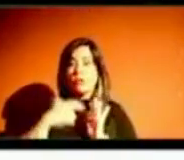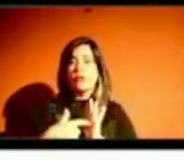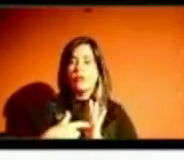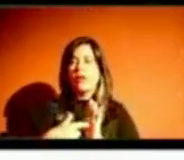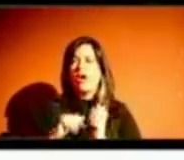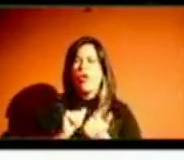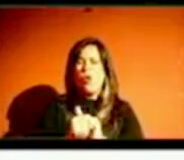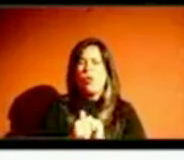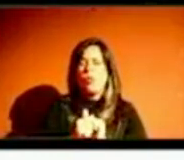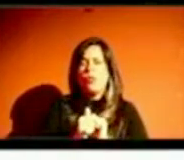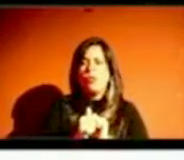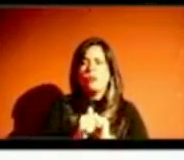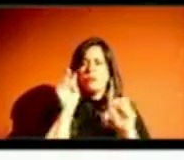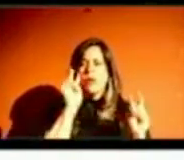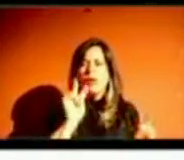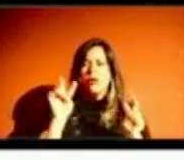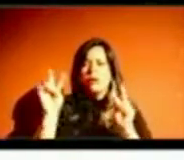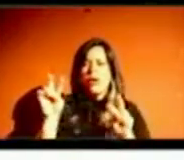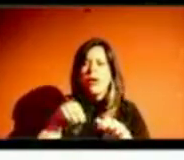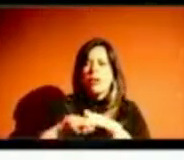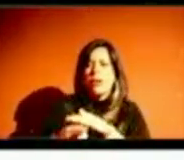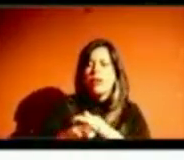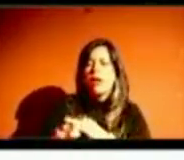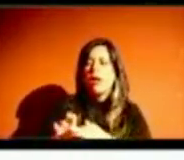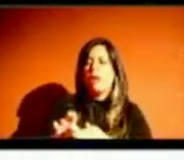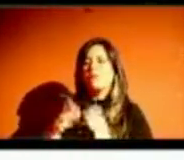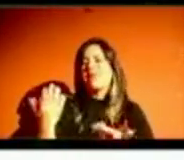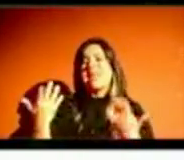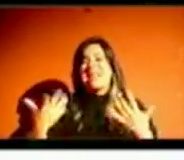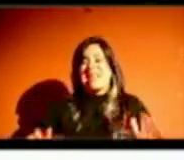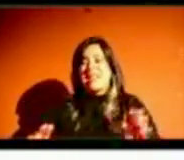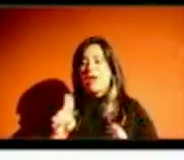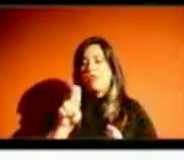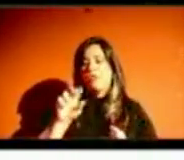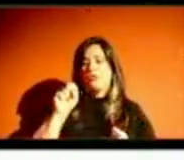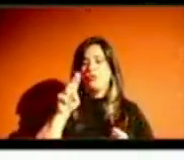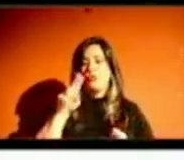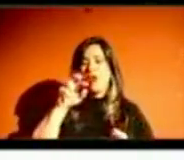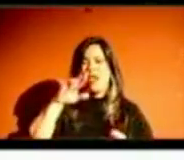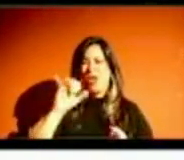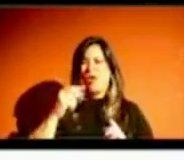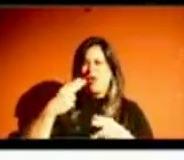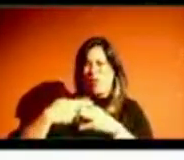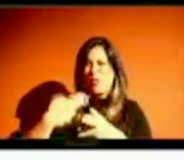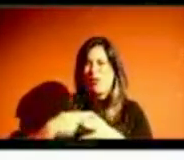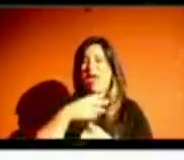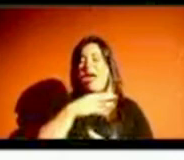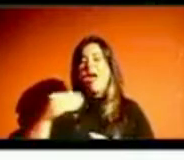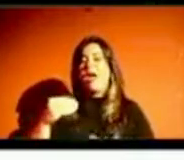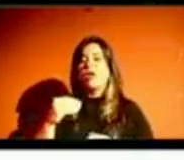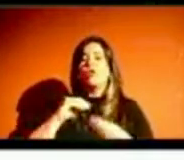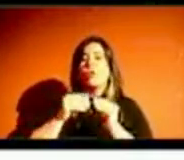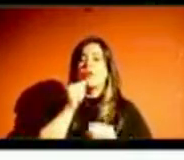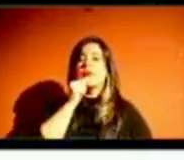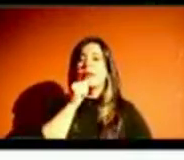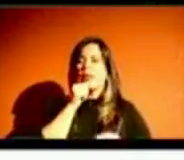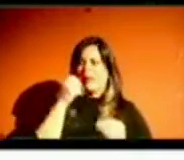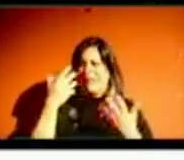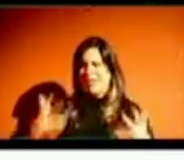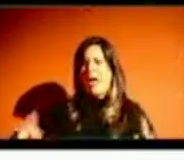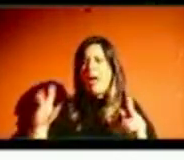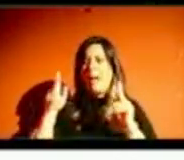se ve cuando ingresamos con un usuario y una contraseña, cuando alguien ya se ha registrado